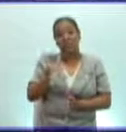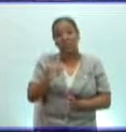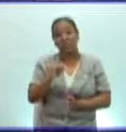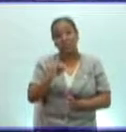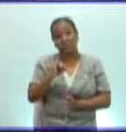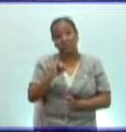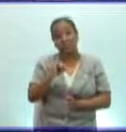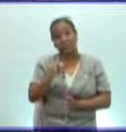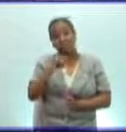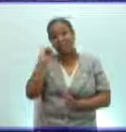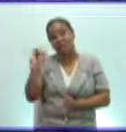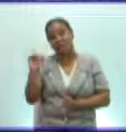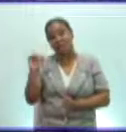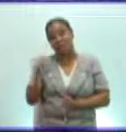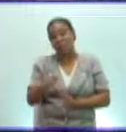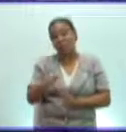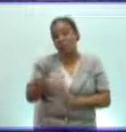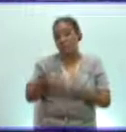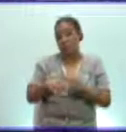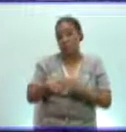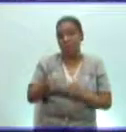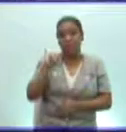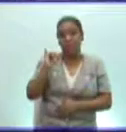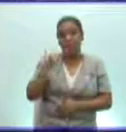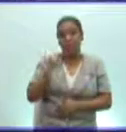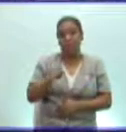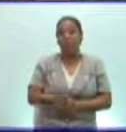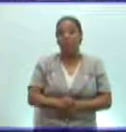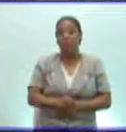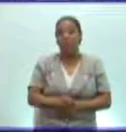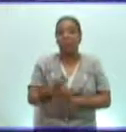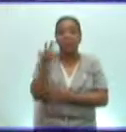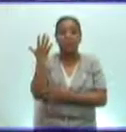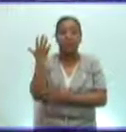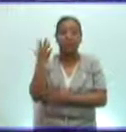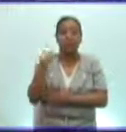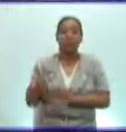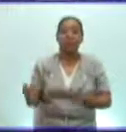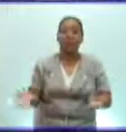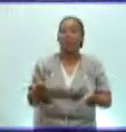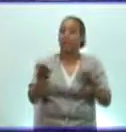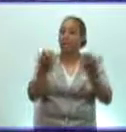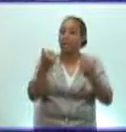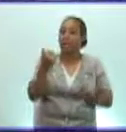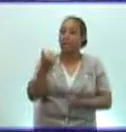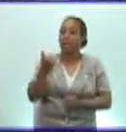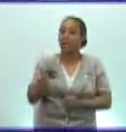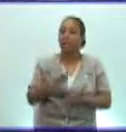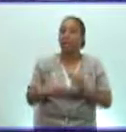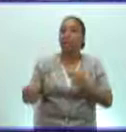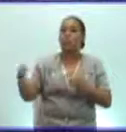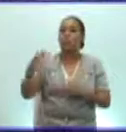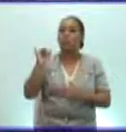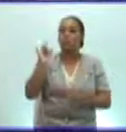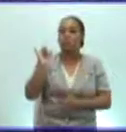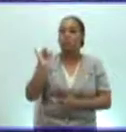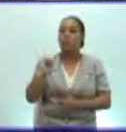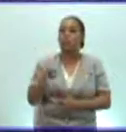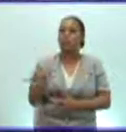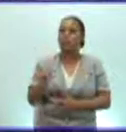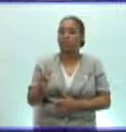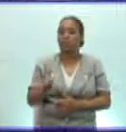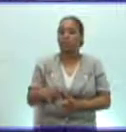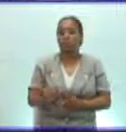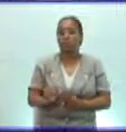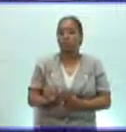quiere decirse que por debajo del 6 haya plantas que prosperan bien y que por encima del 7 también. Pero vamos, generalmente la